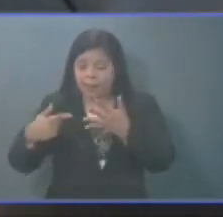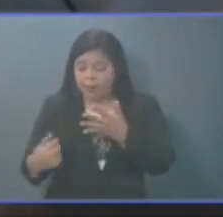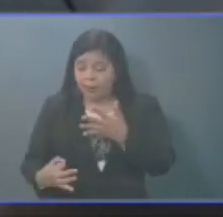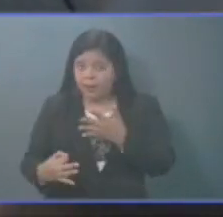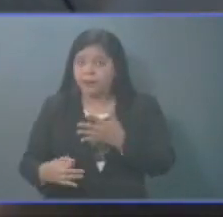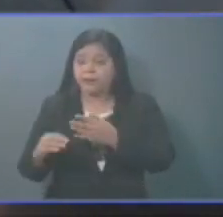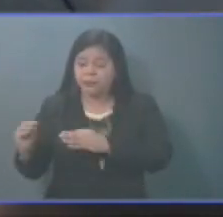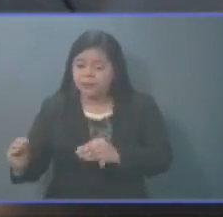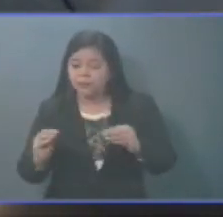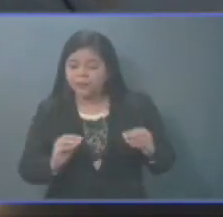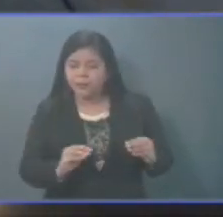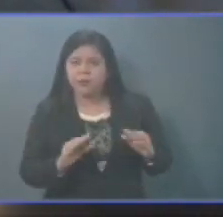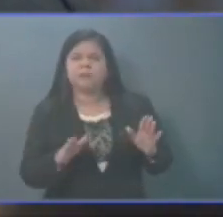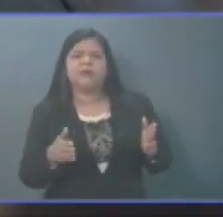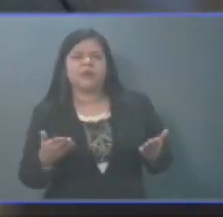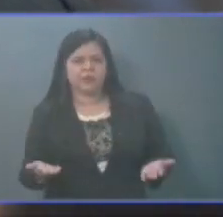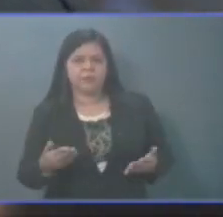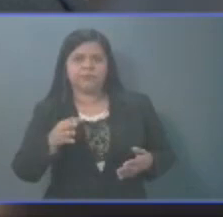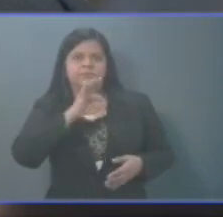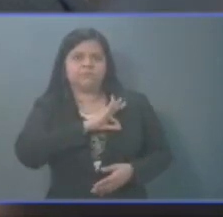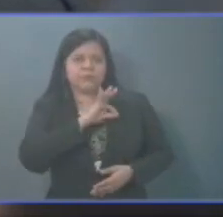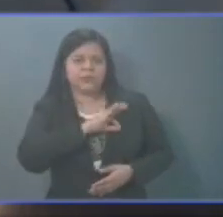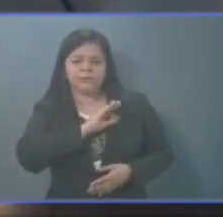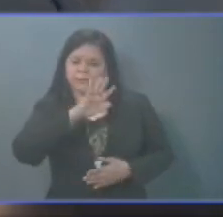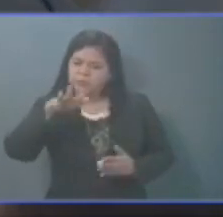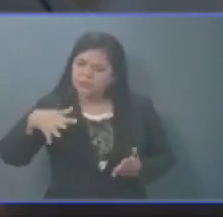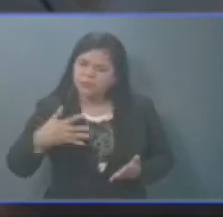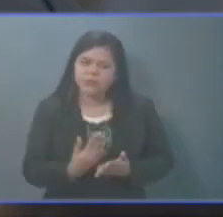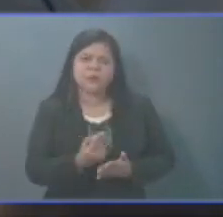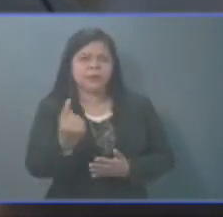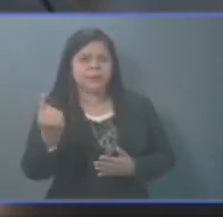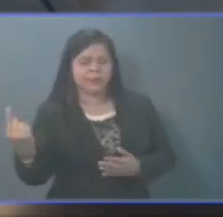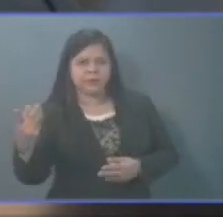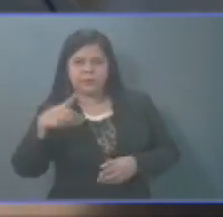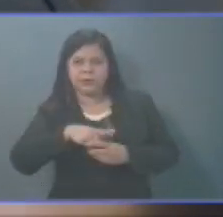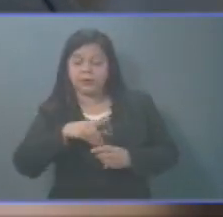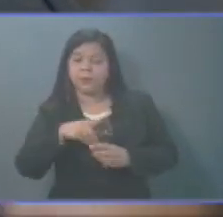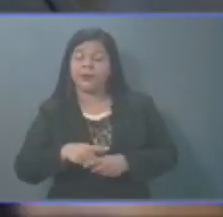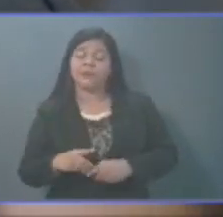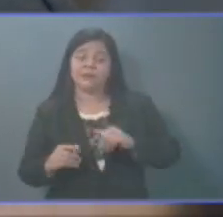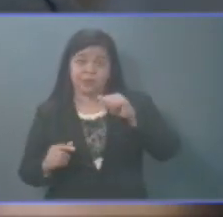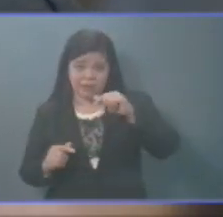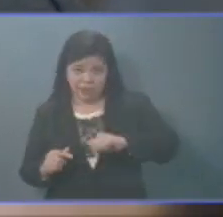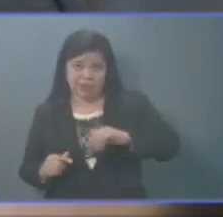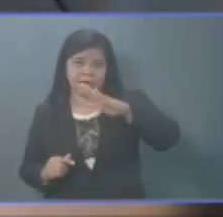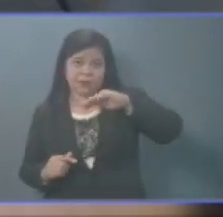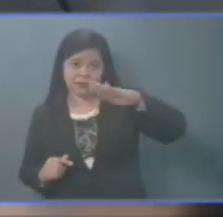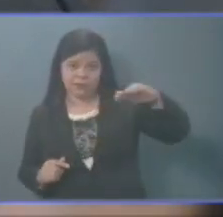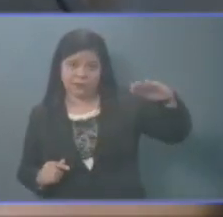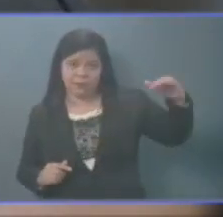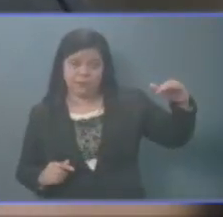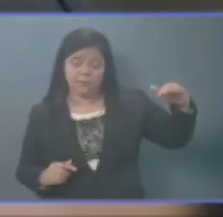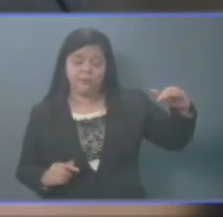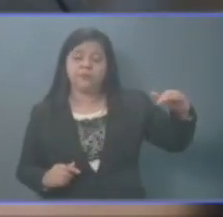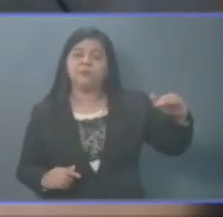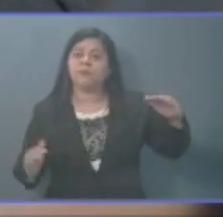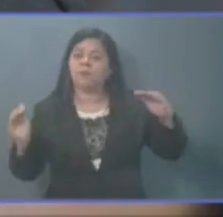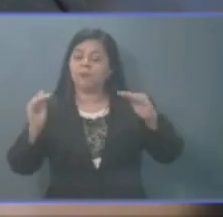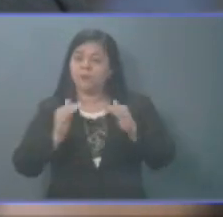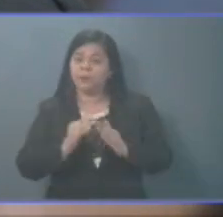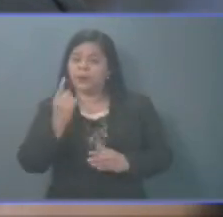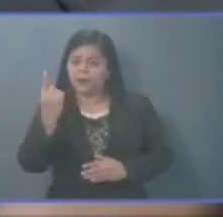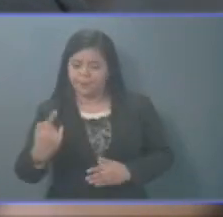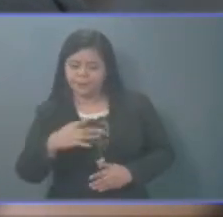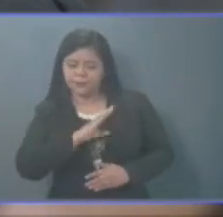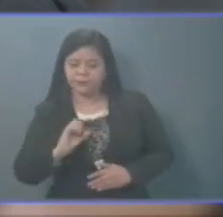se aplicará en beneficio de todas las personas con discapacidad que se encuentran en el territorio salvadoreño, así como las personas